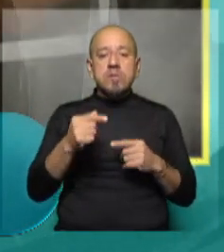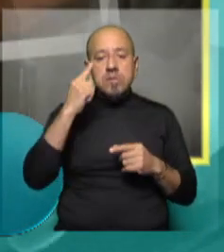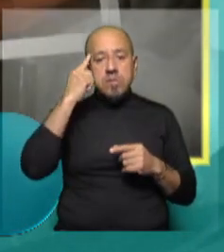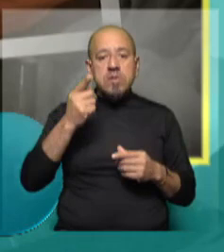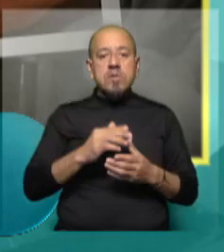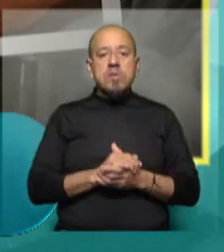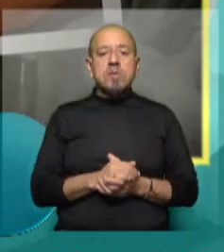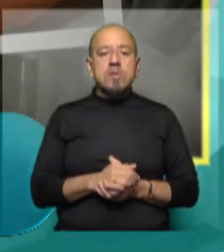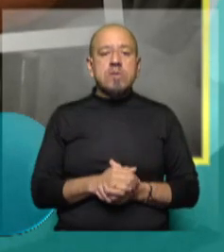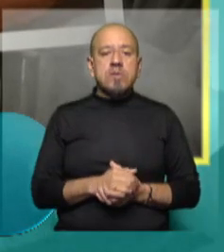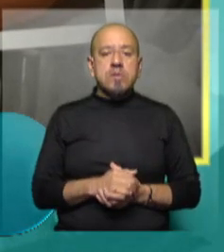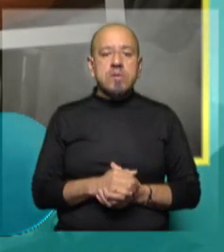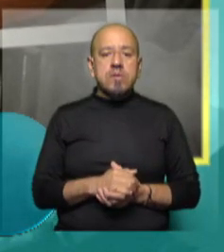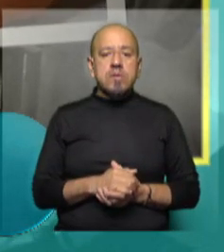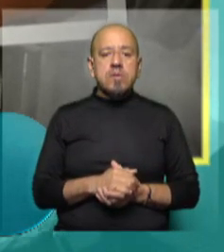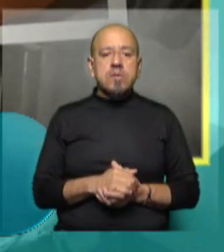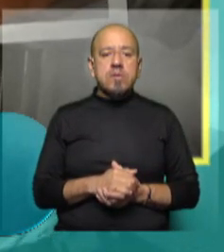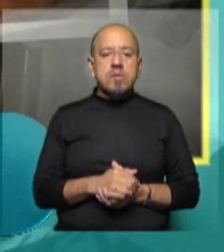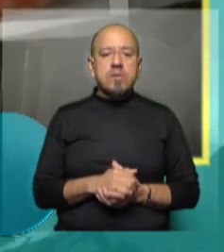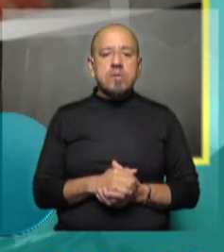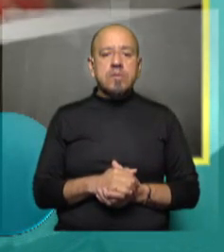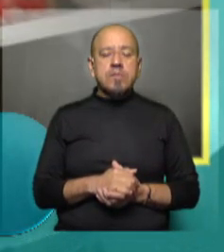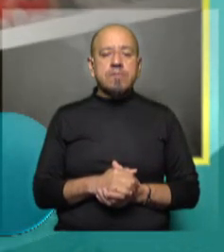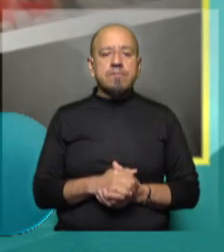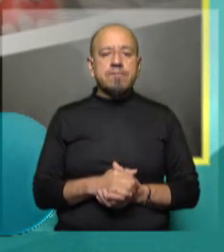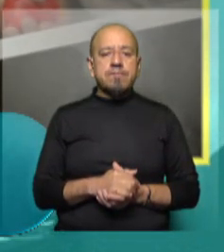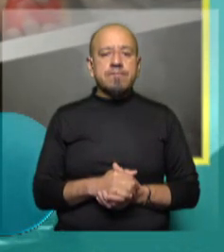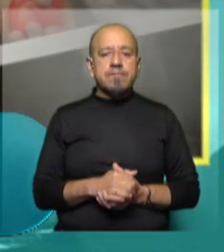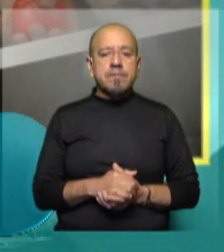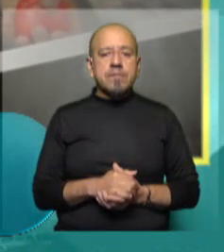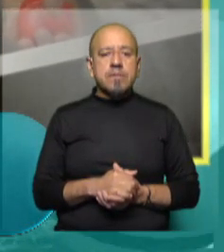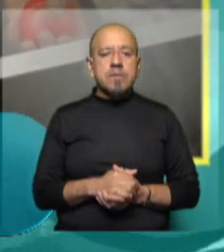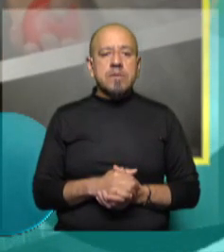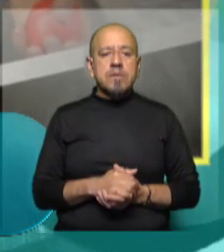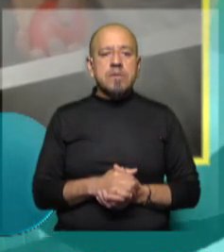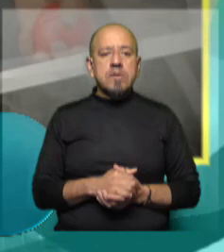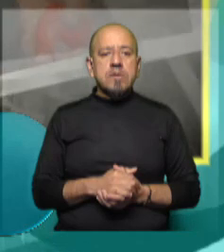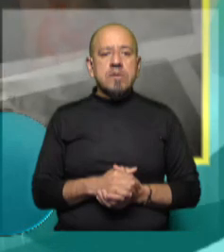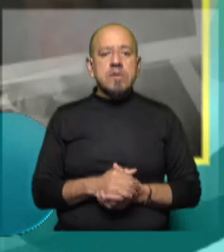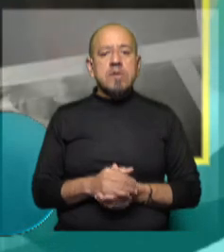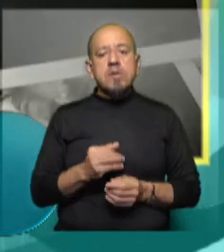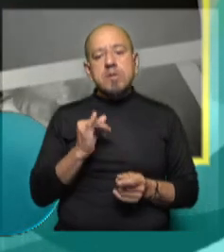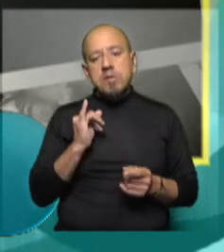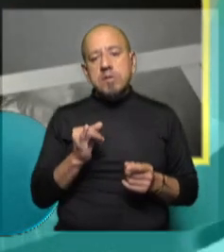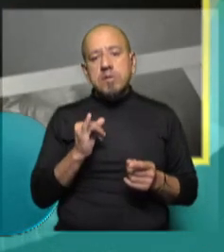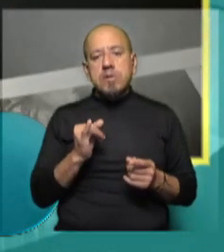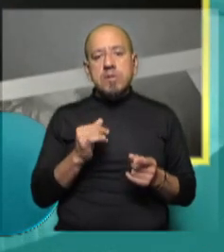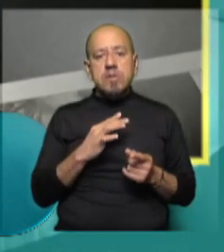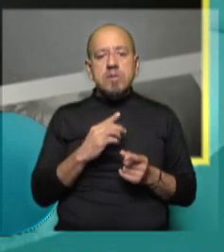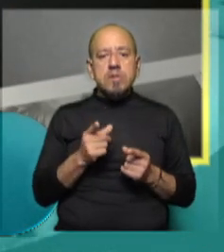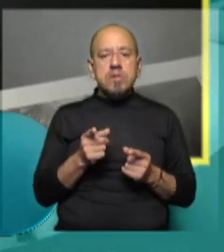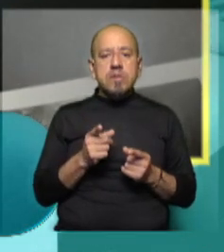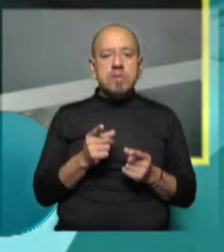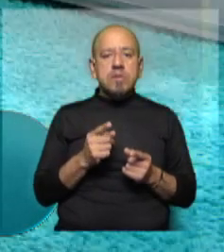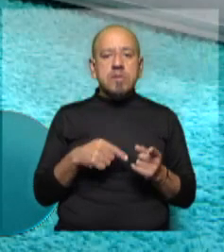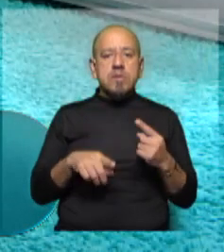con respecto a eso? Yes, I think the environment is a place that you should feel welcome. El